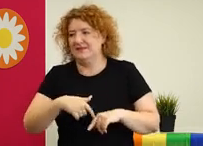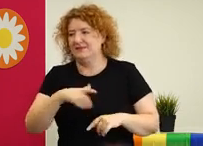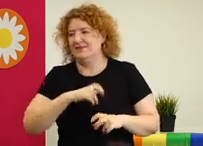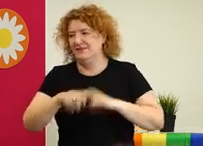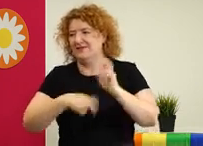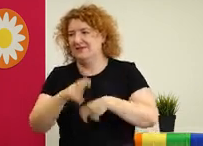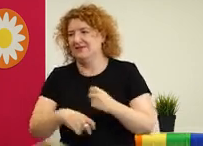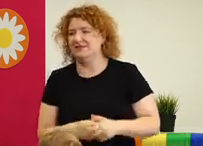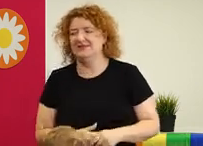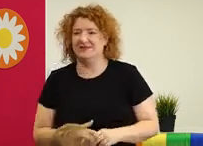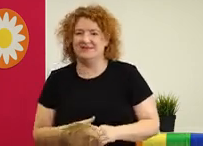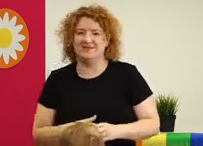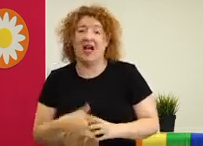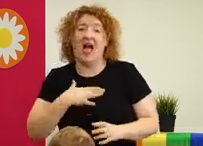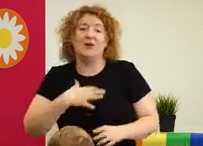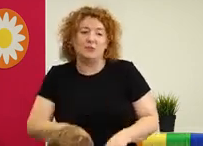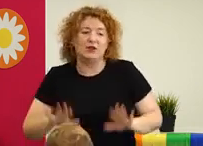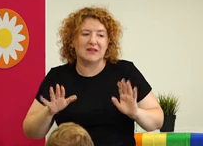quiera.